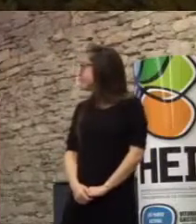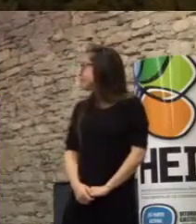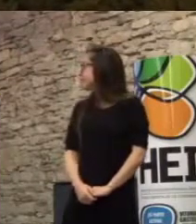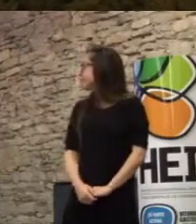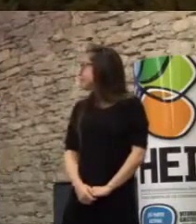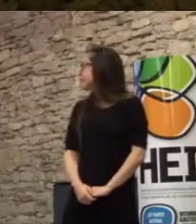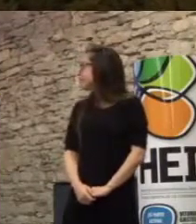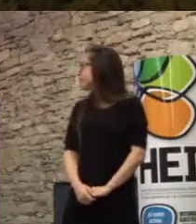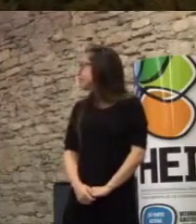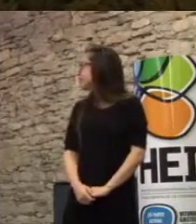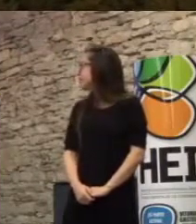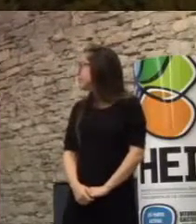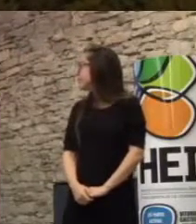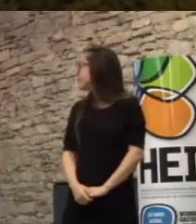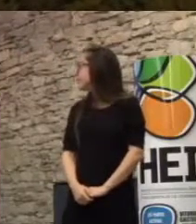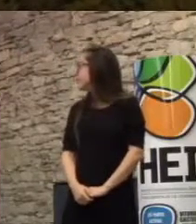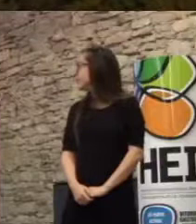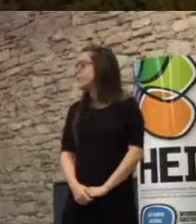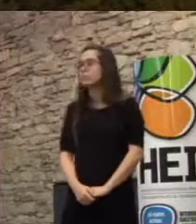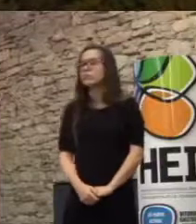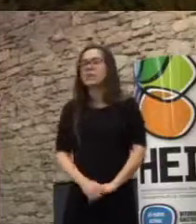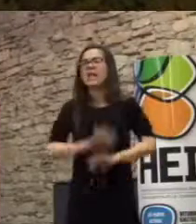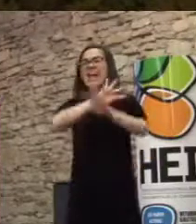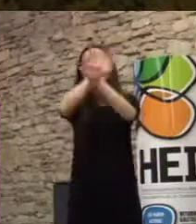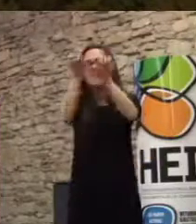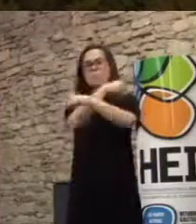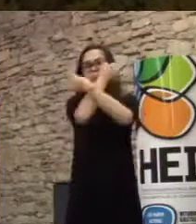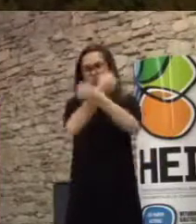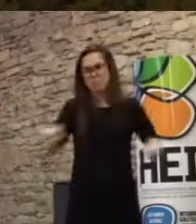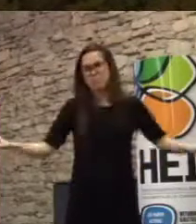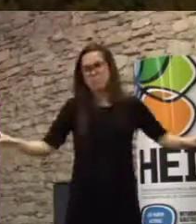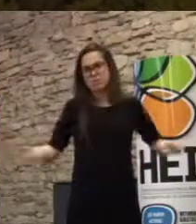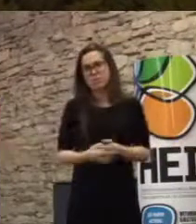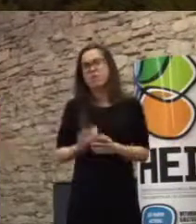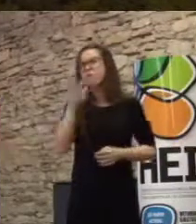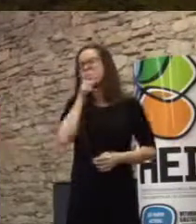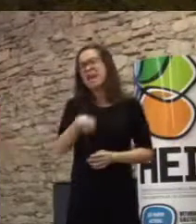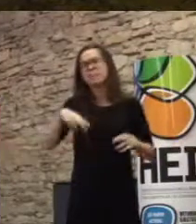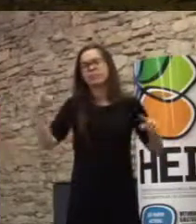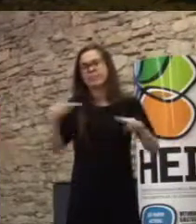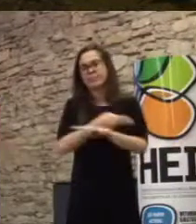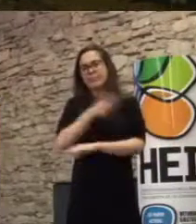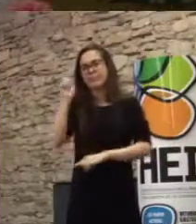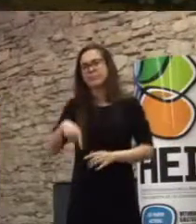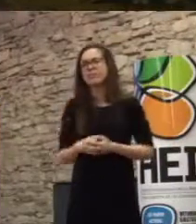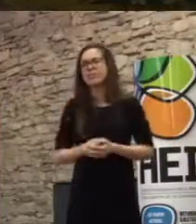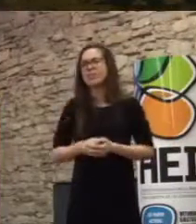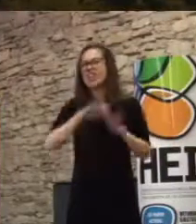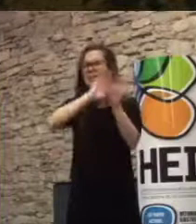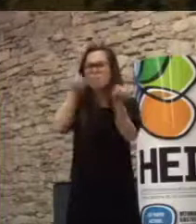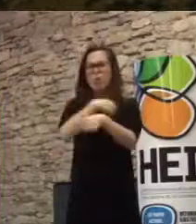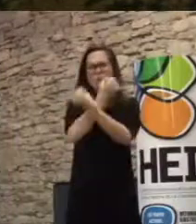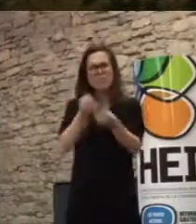no sabéis imposible eliminada del vocabulario también como que imposible